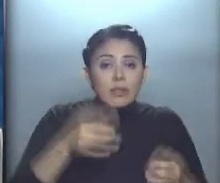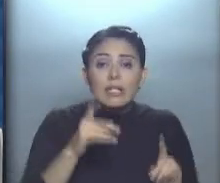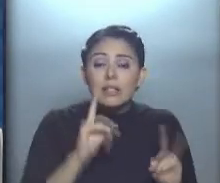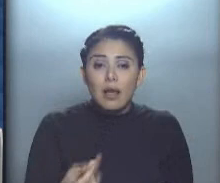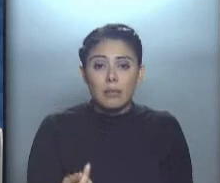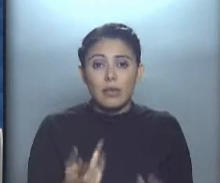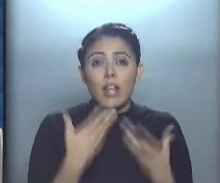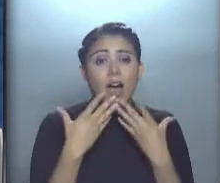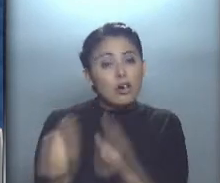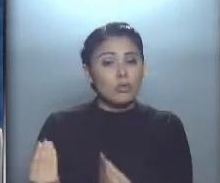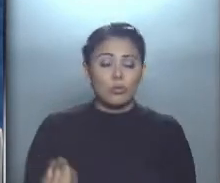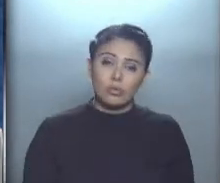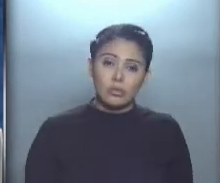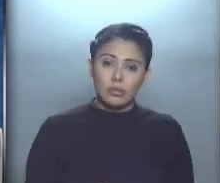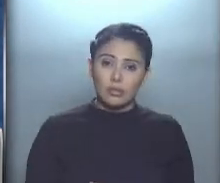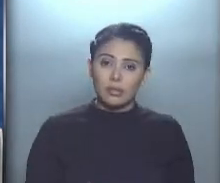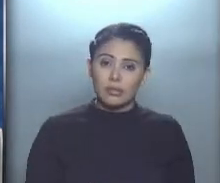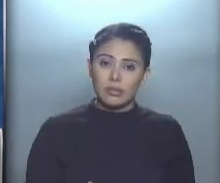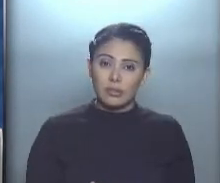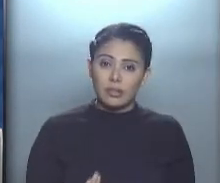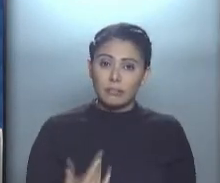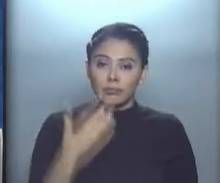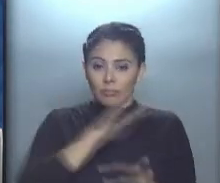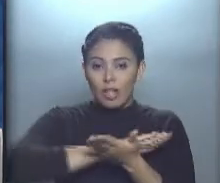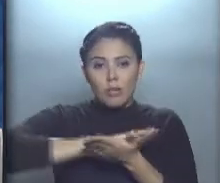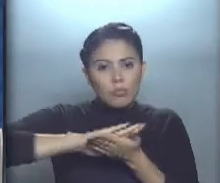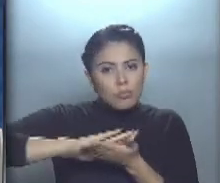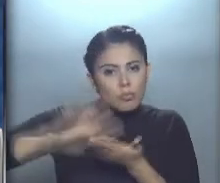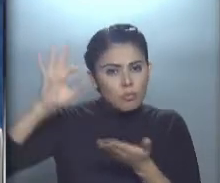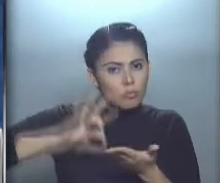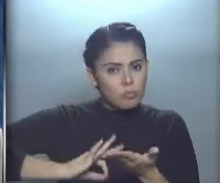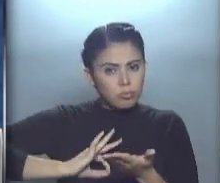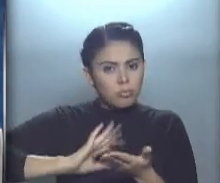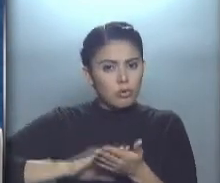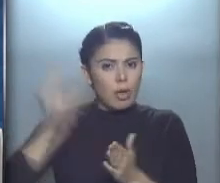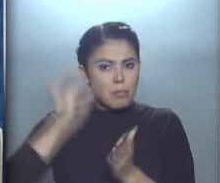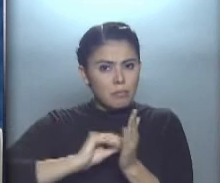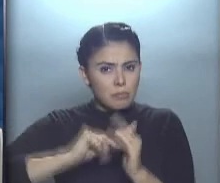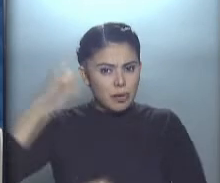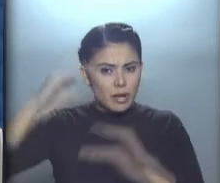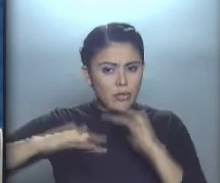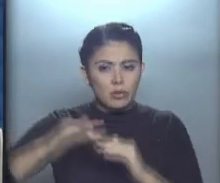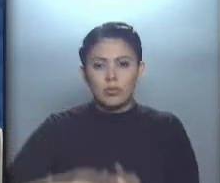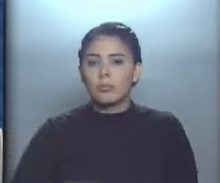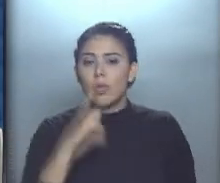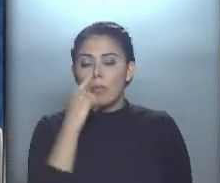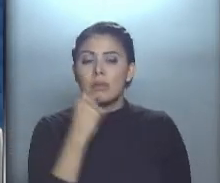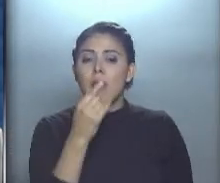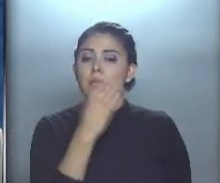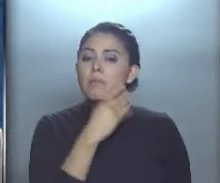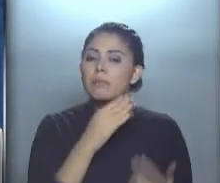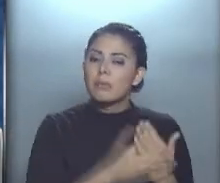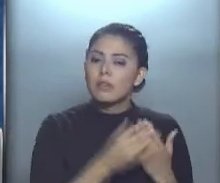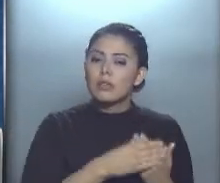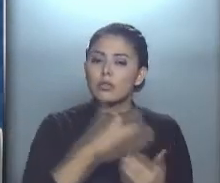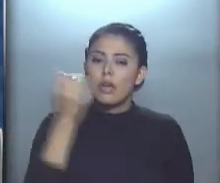que permite converger a índices razonables desde el punto de vista de variación de precios. Ministro, Pedro Noel Romero,